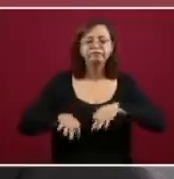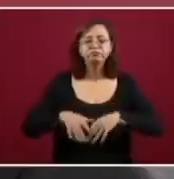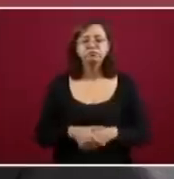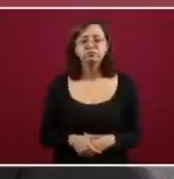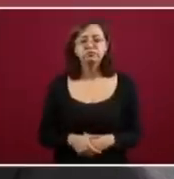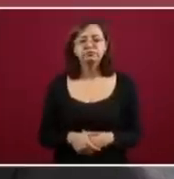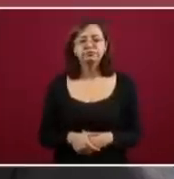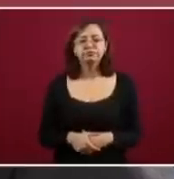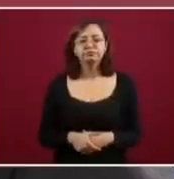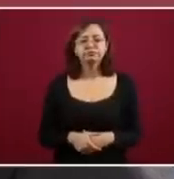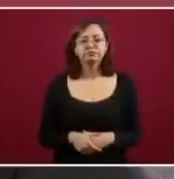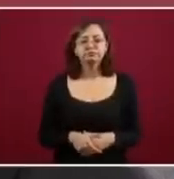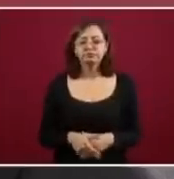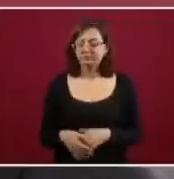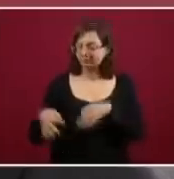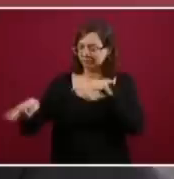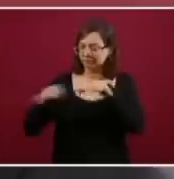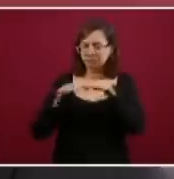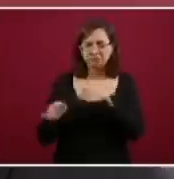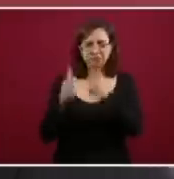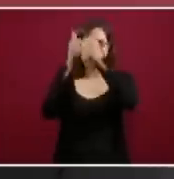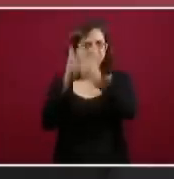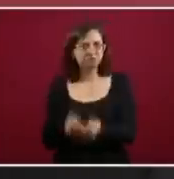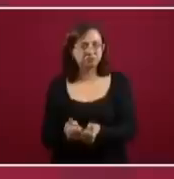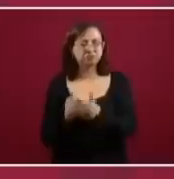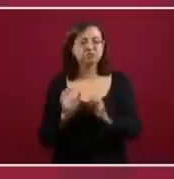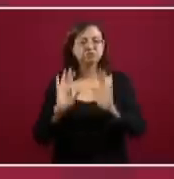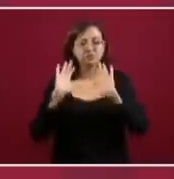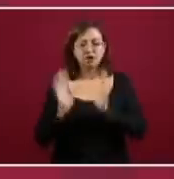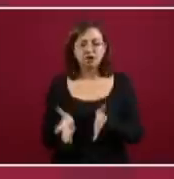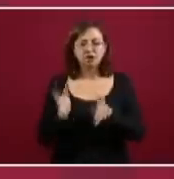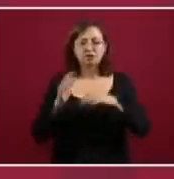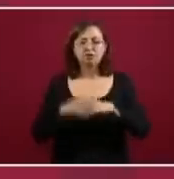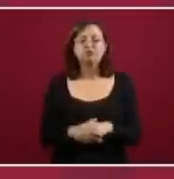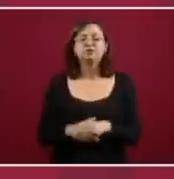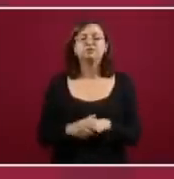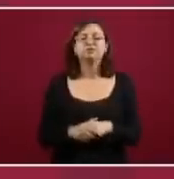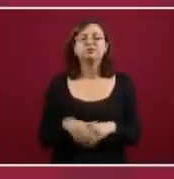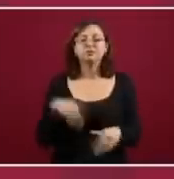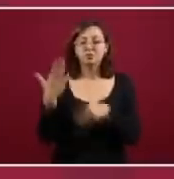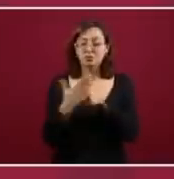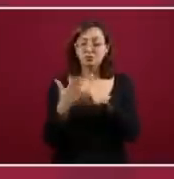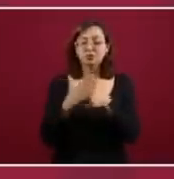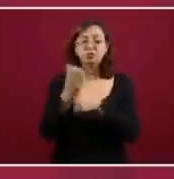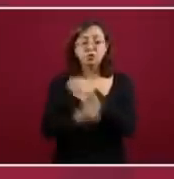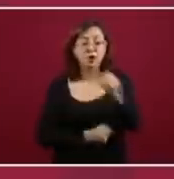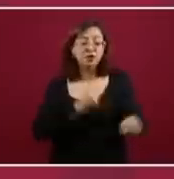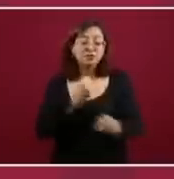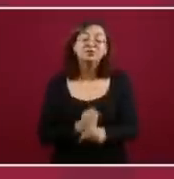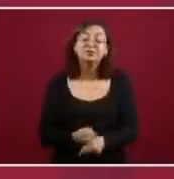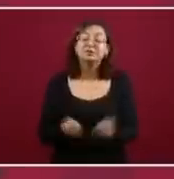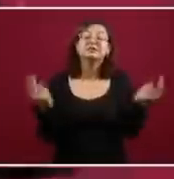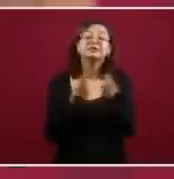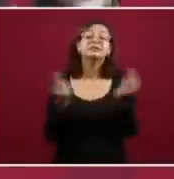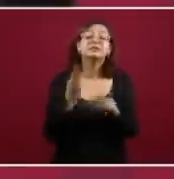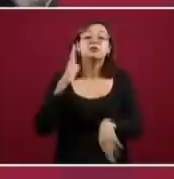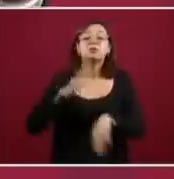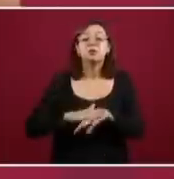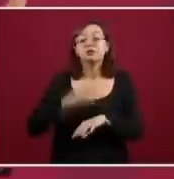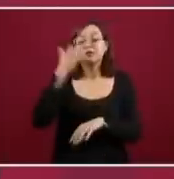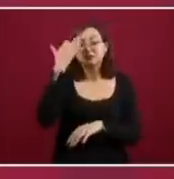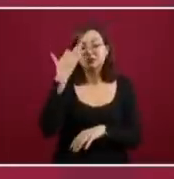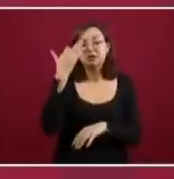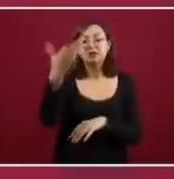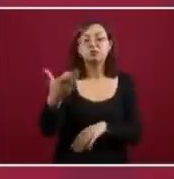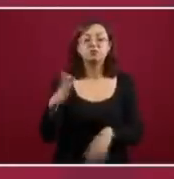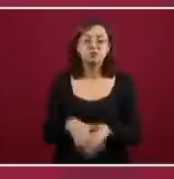con empleos permanentes el año que viene por eso quiero un poquito más de tiempo porque vamos a llegar a un